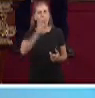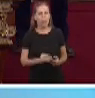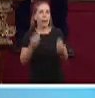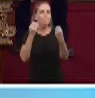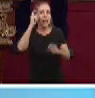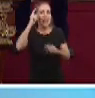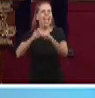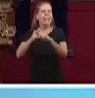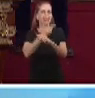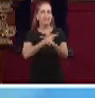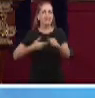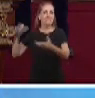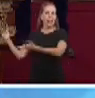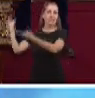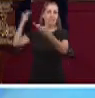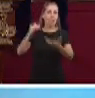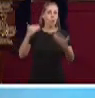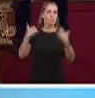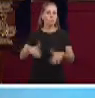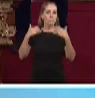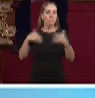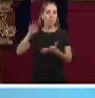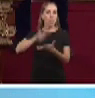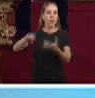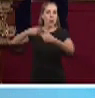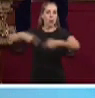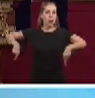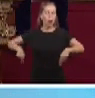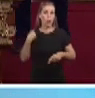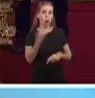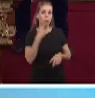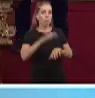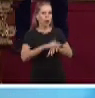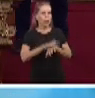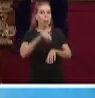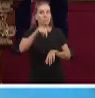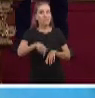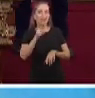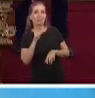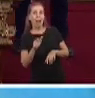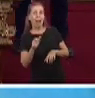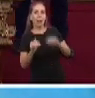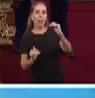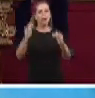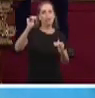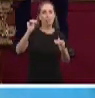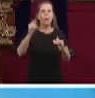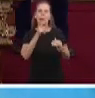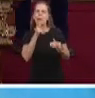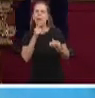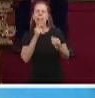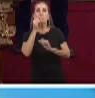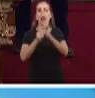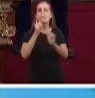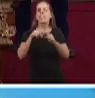reactivarse, que no es lo mismo que crecer. Entonces, lo que plantean algunos es que este superávit